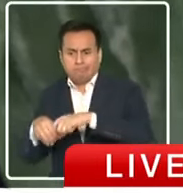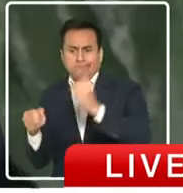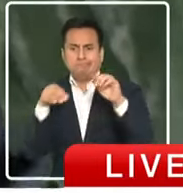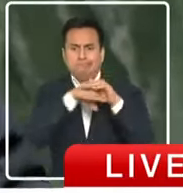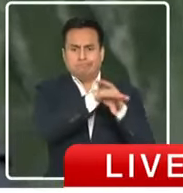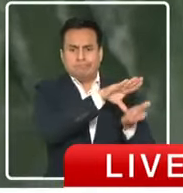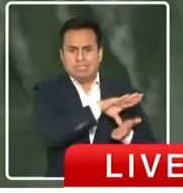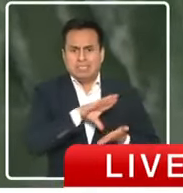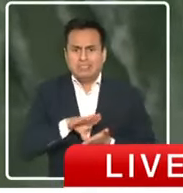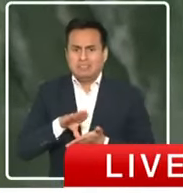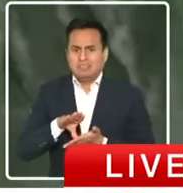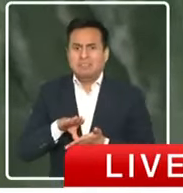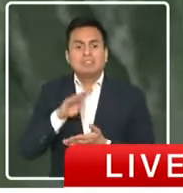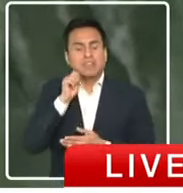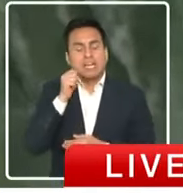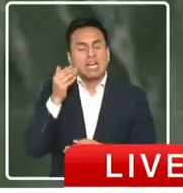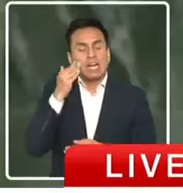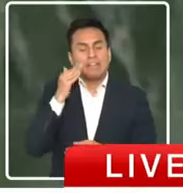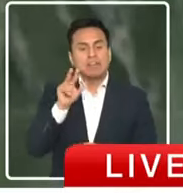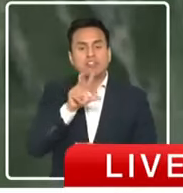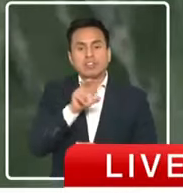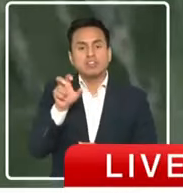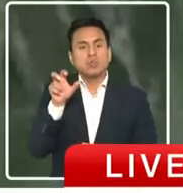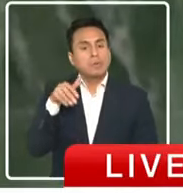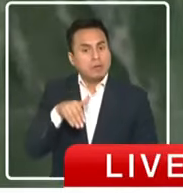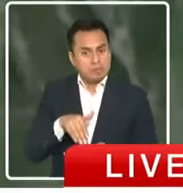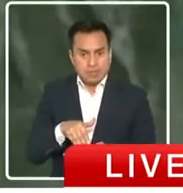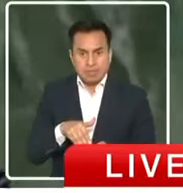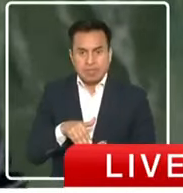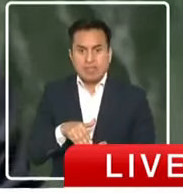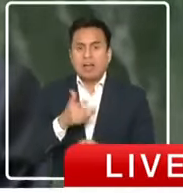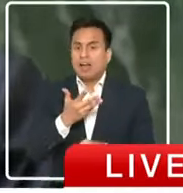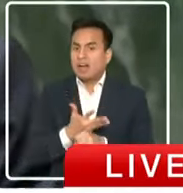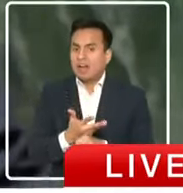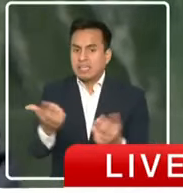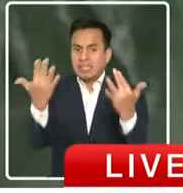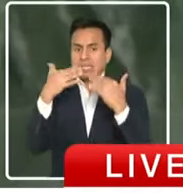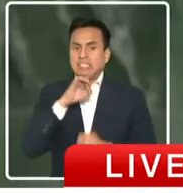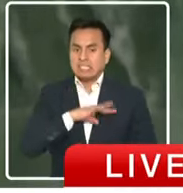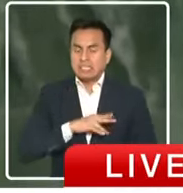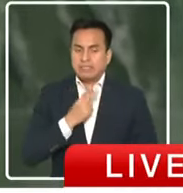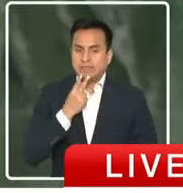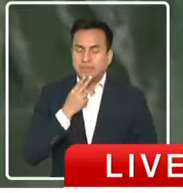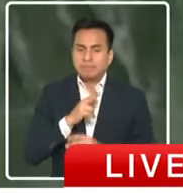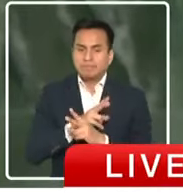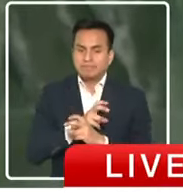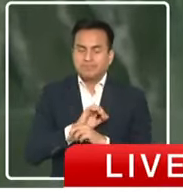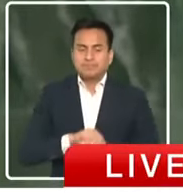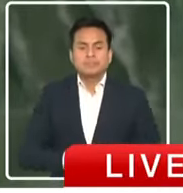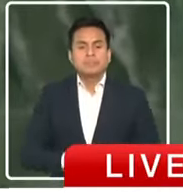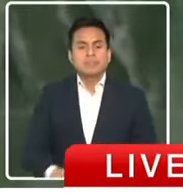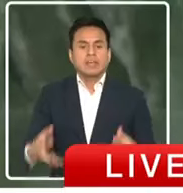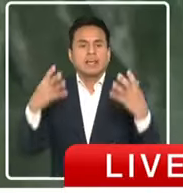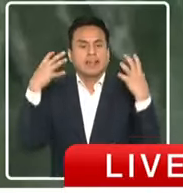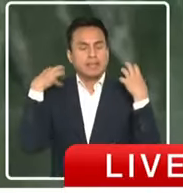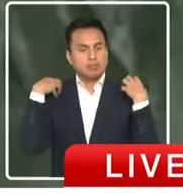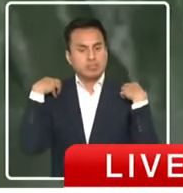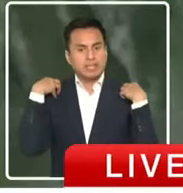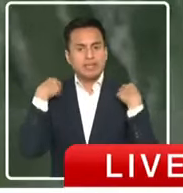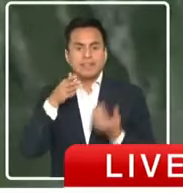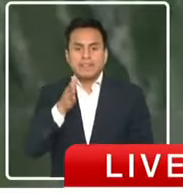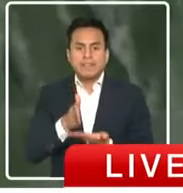país, de los cuales cerca de 800.000 se encuentran en Chile. Y por responsabilidad